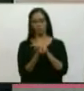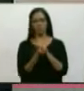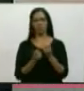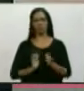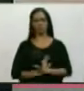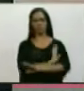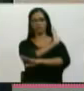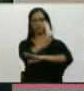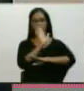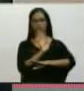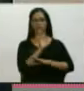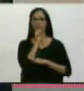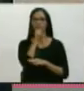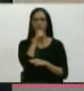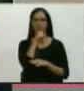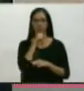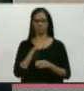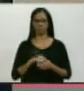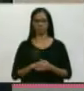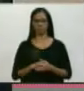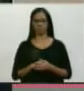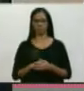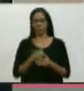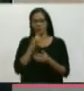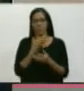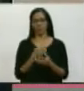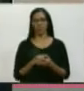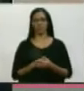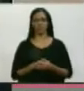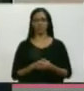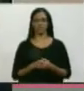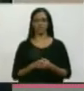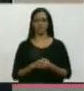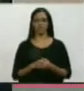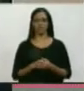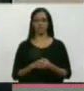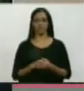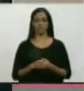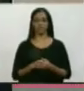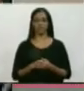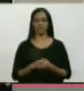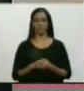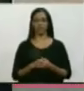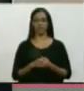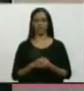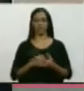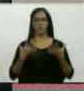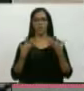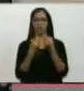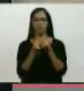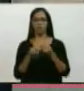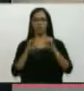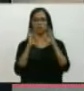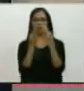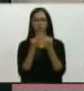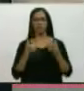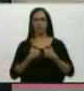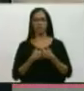la abuela Mina. Y bueno, estuvimos acompañando a la familia de mi novia